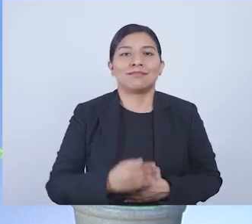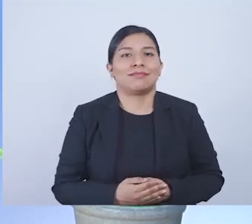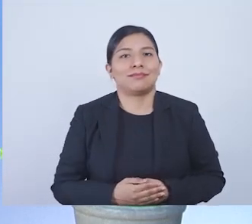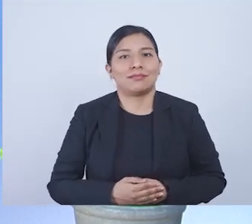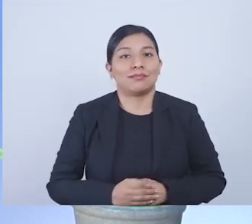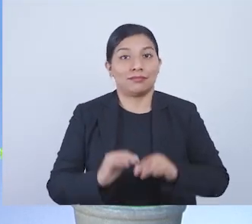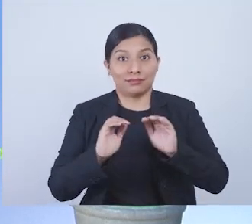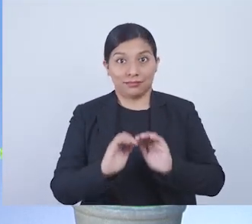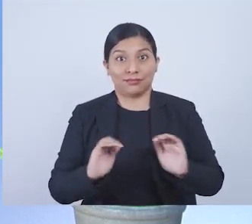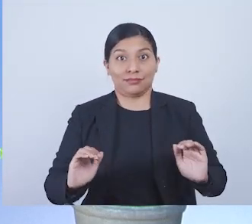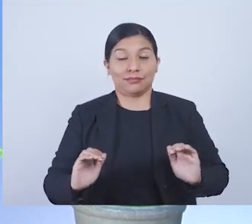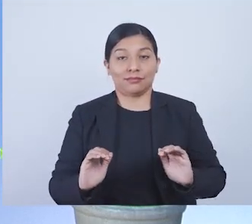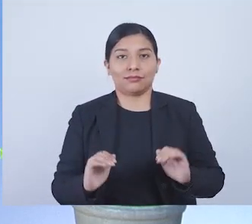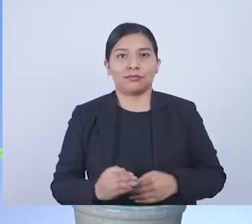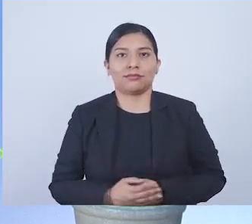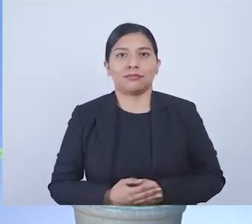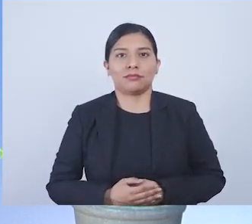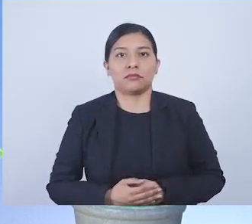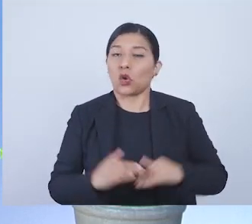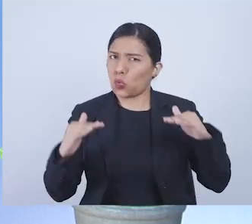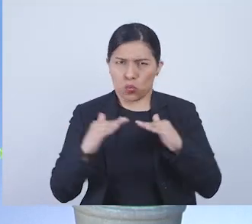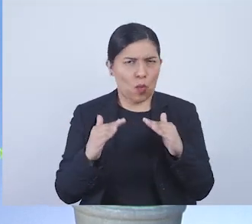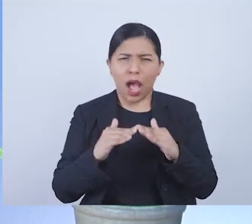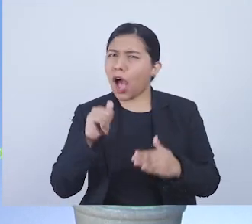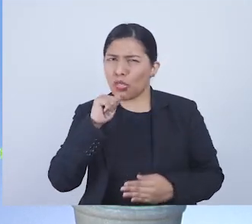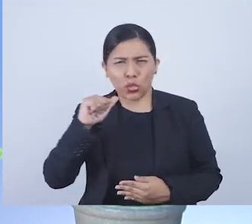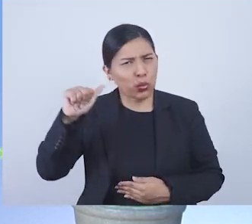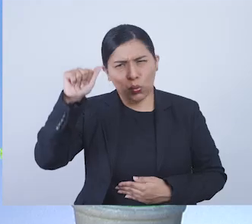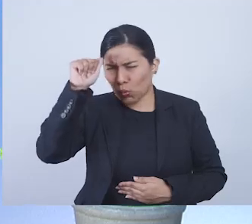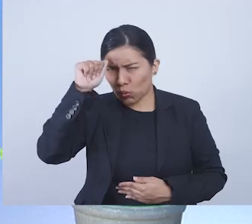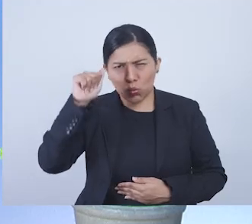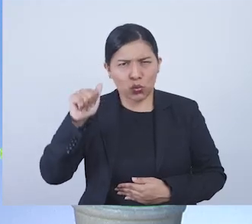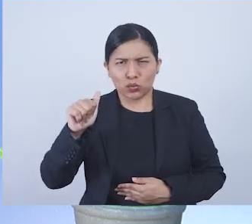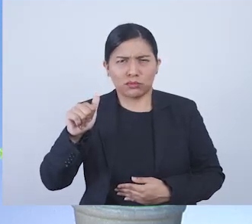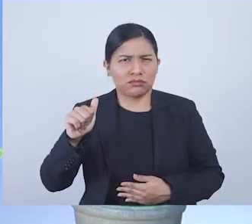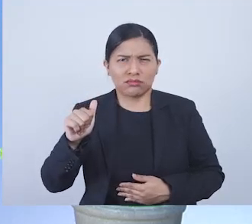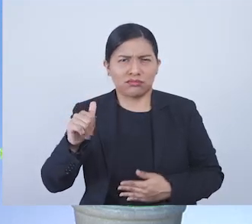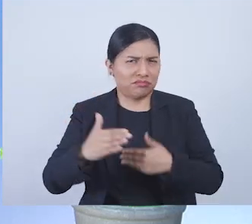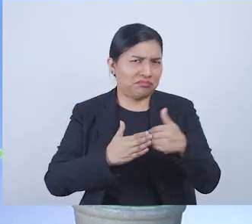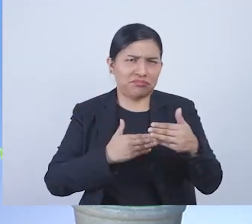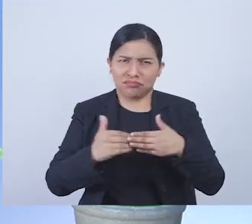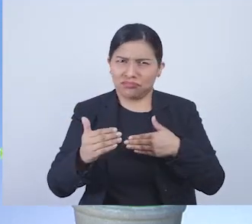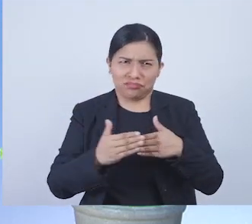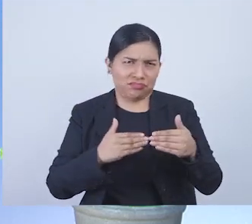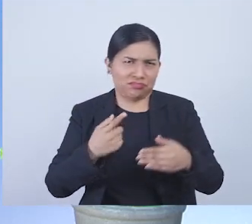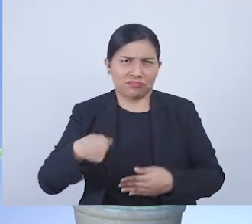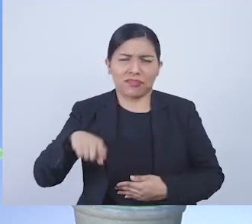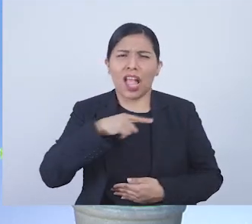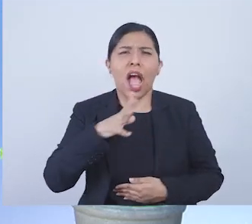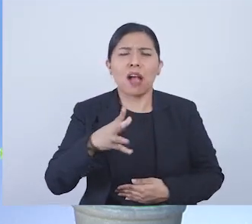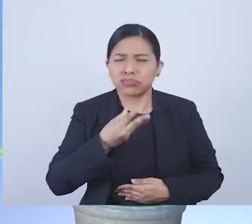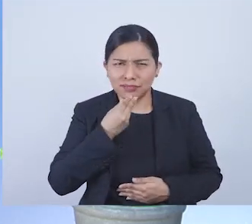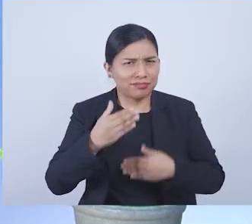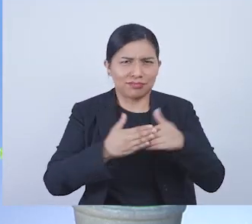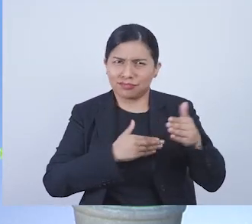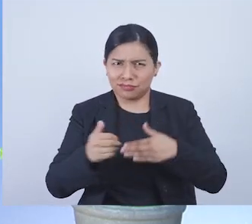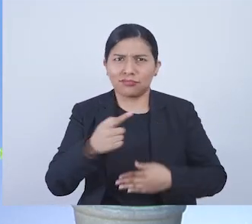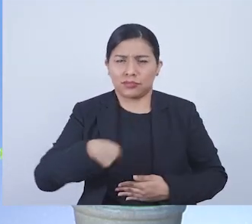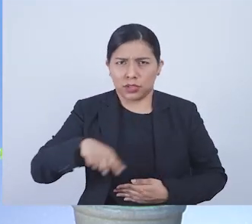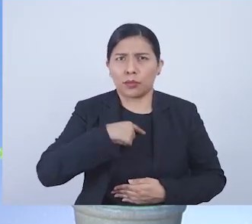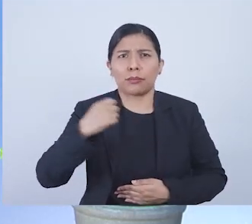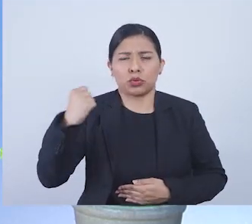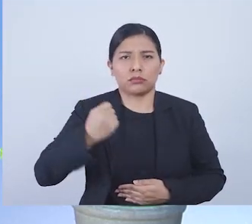El niño, tanto el niño como hasta el adulto, hasta que lleguemos al ocaso, como dicen, el autoestima es muy